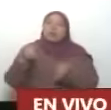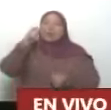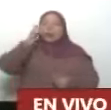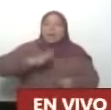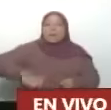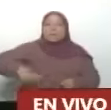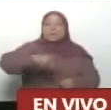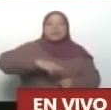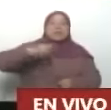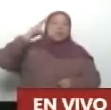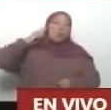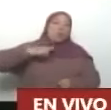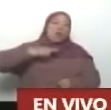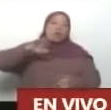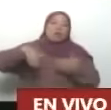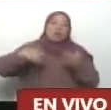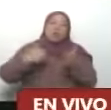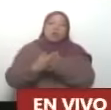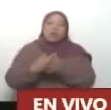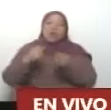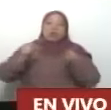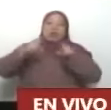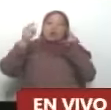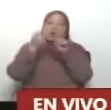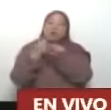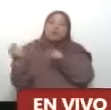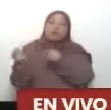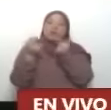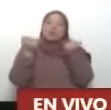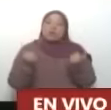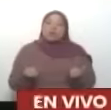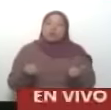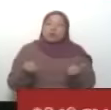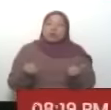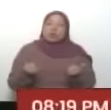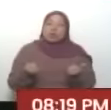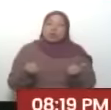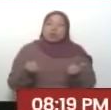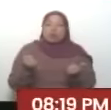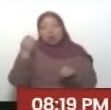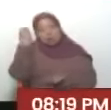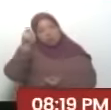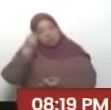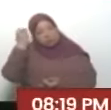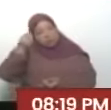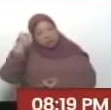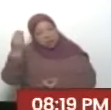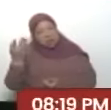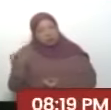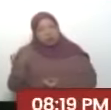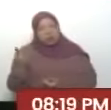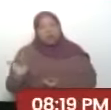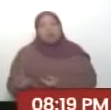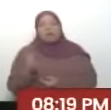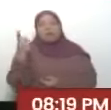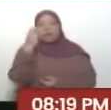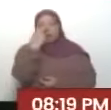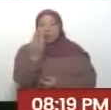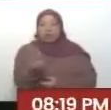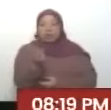Bolívar, cuando lo dijo se me despertó la chispa, no lo había pensado, primera